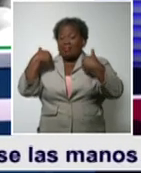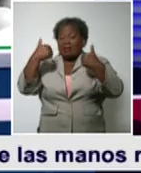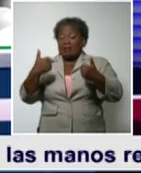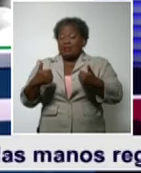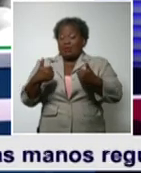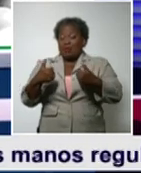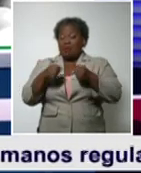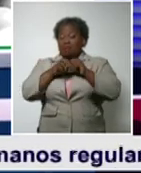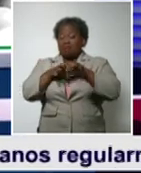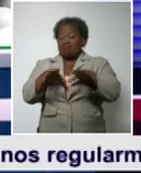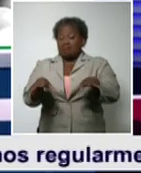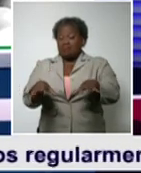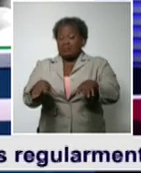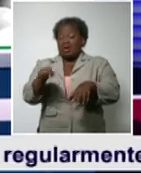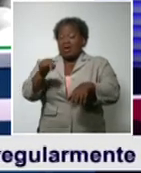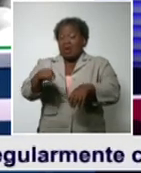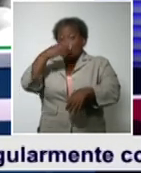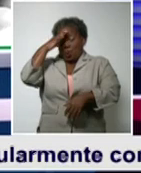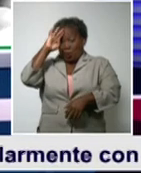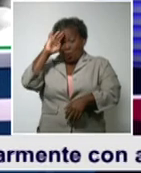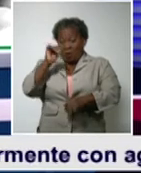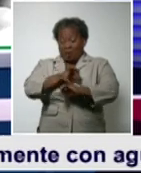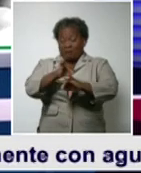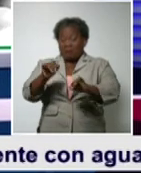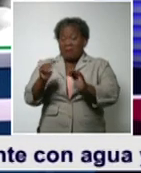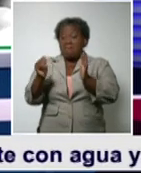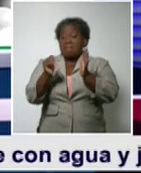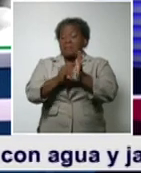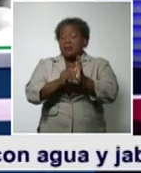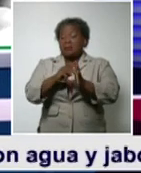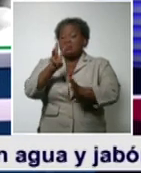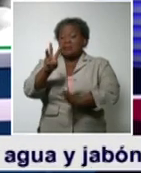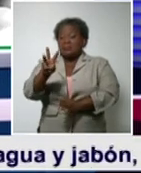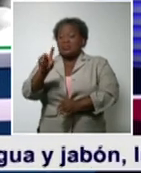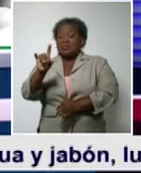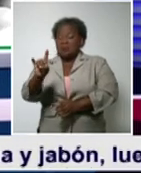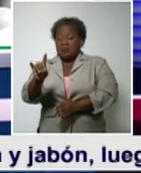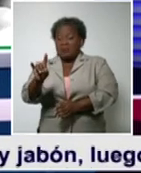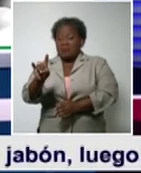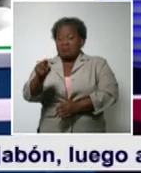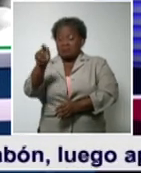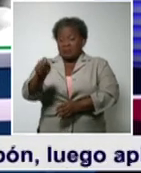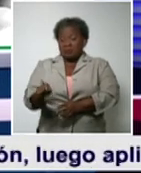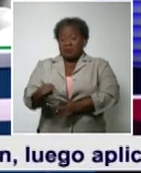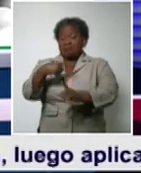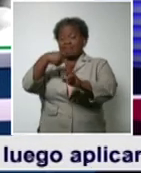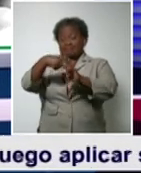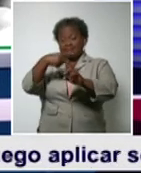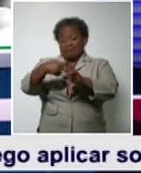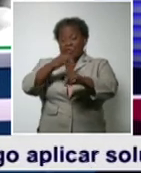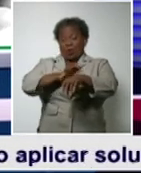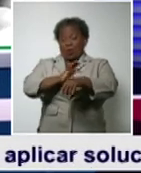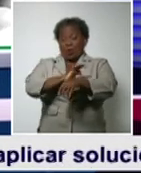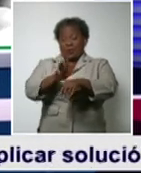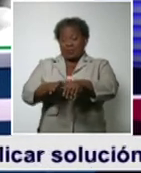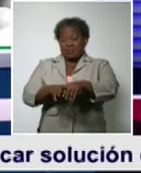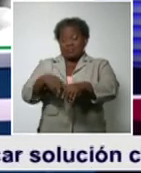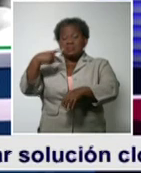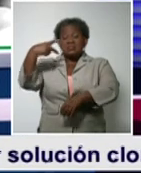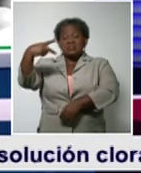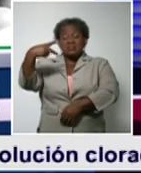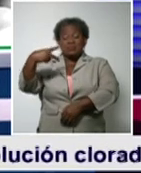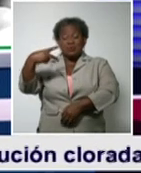país hoy reporta 1.039 casos positivos a la COVID-19 COVID-19, la segunda cifra más